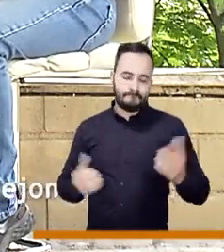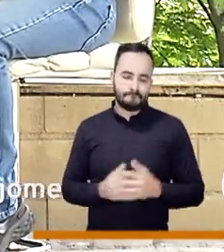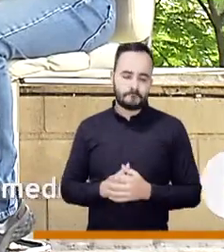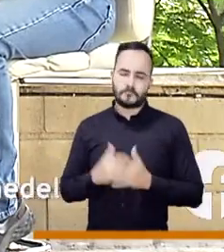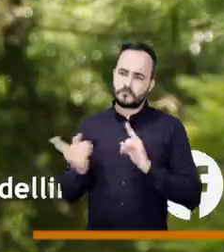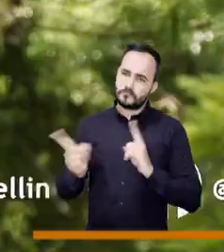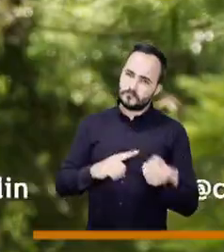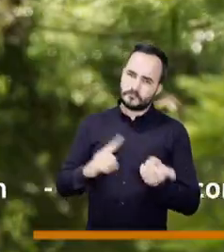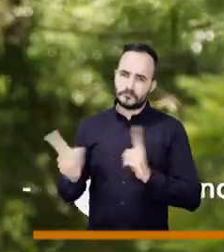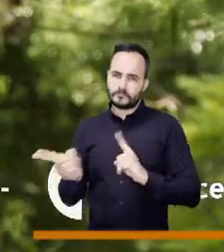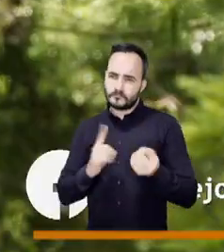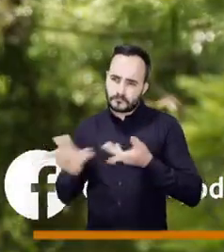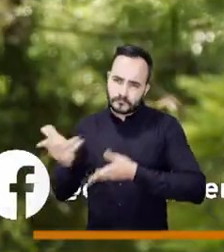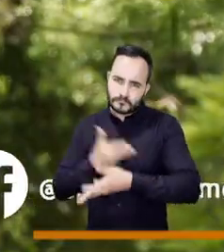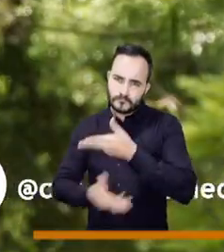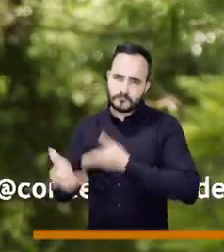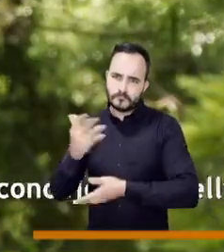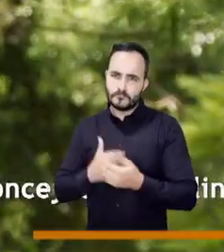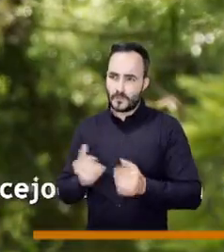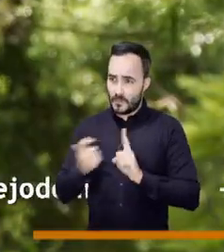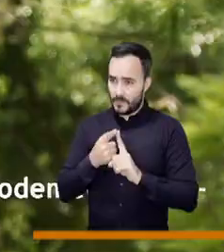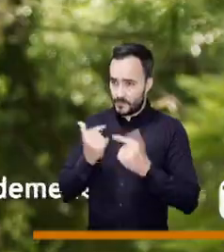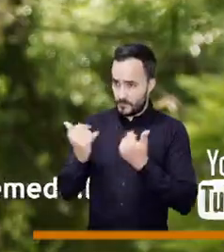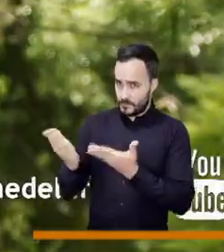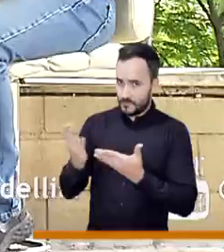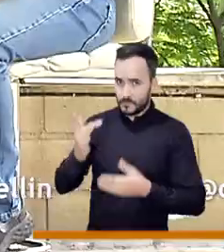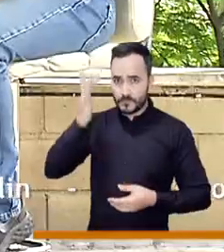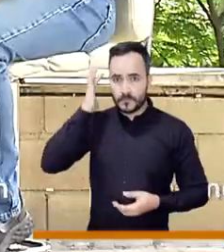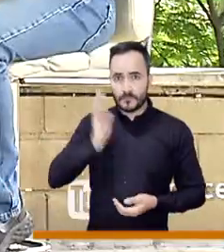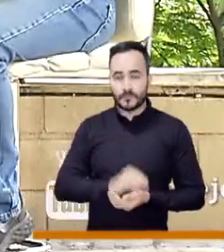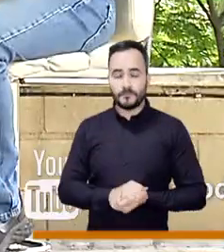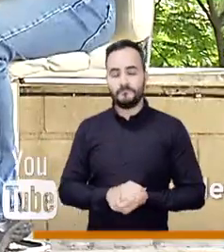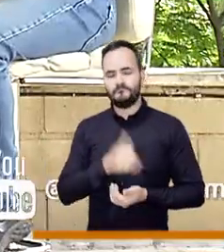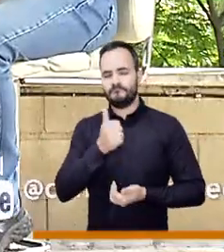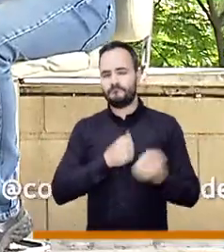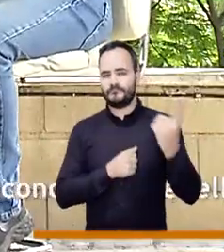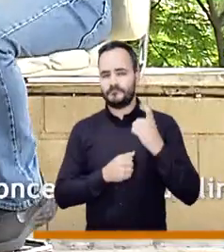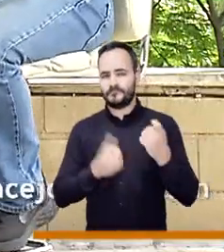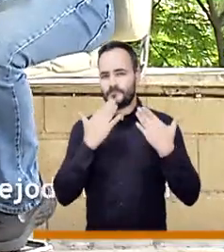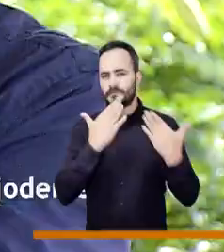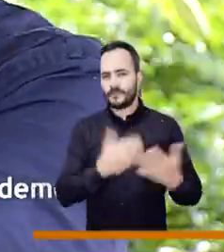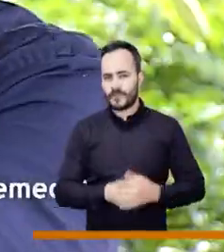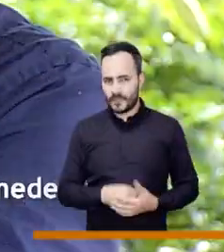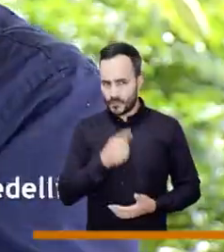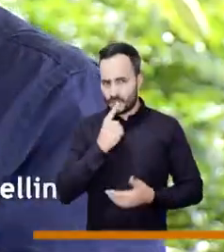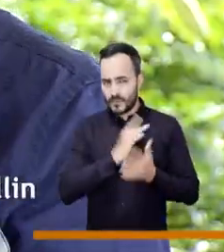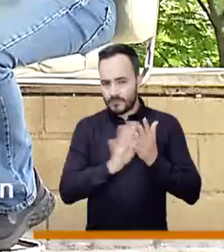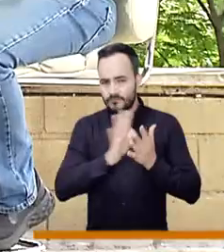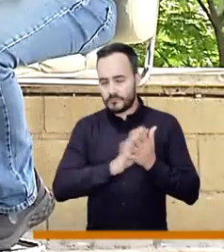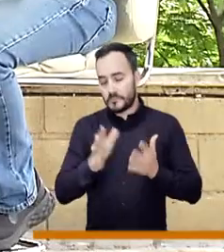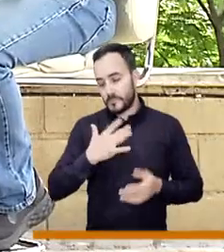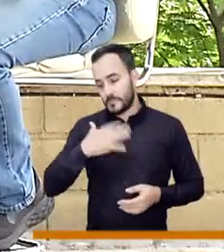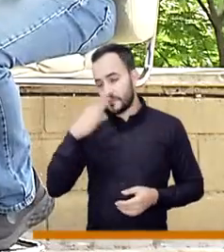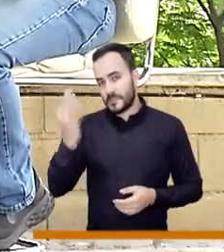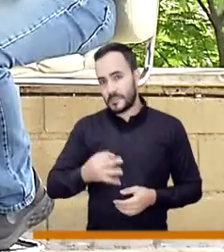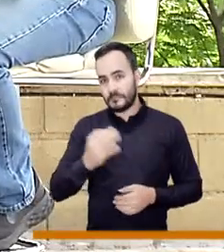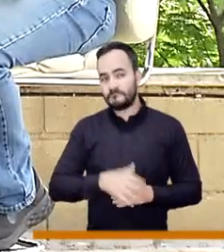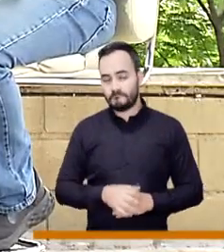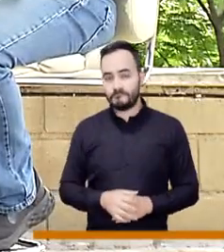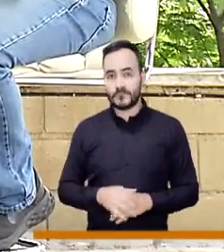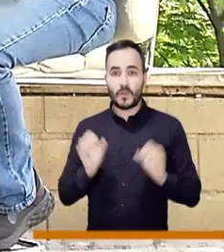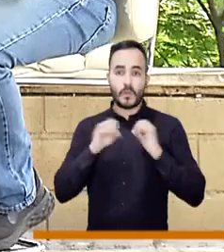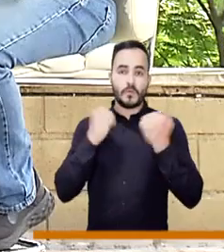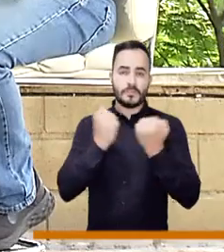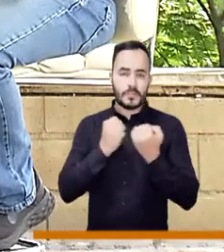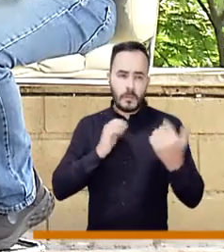vayamos alternando? Esa ronda la responde primero. No, a mí me gusta mucho la pregunta, Catherine, por esto. Usted dice una cosa que es cierto, y yo no sé si en